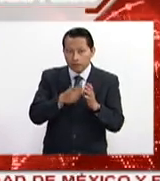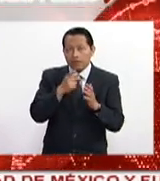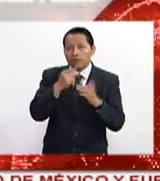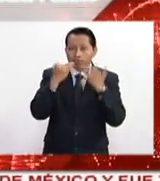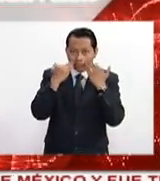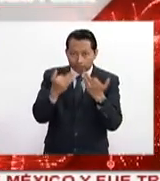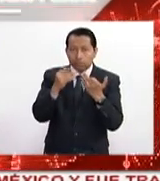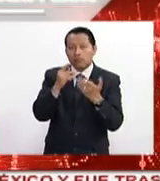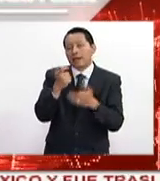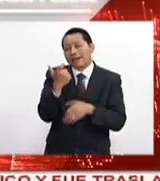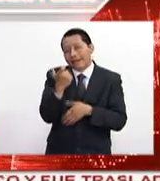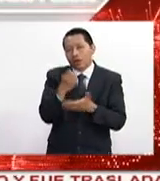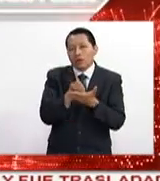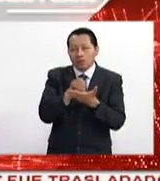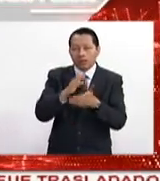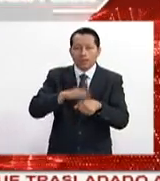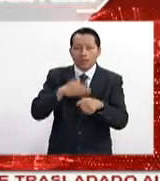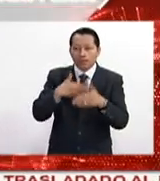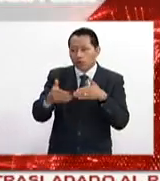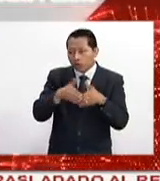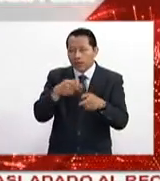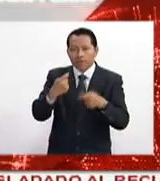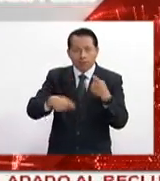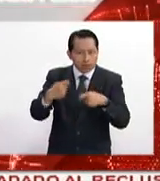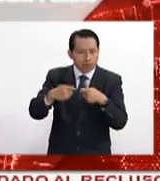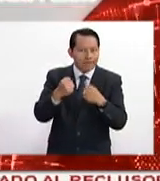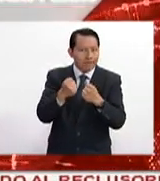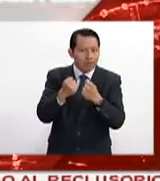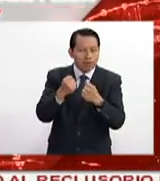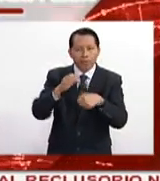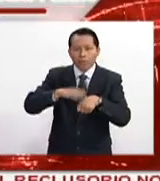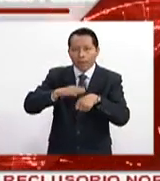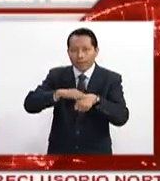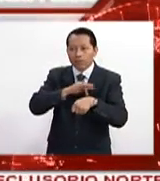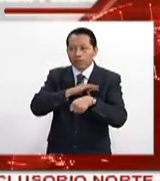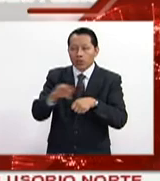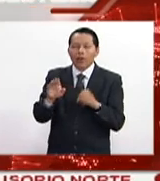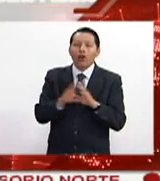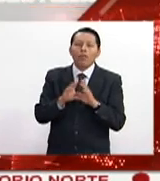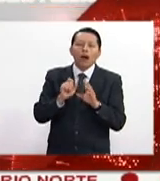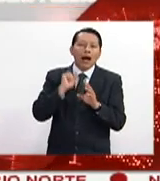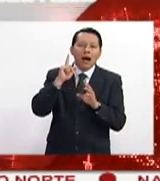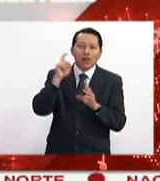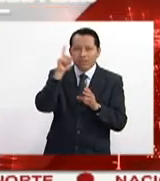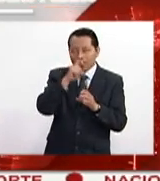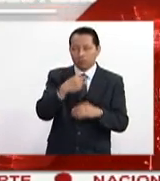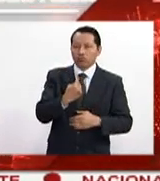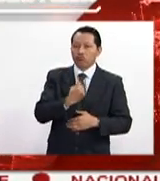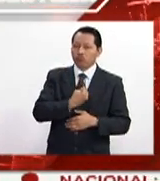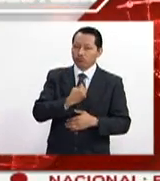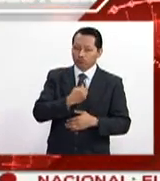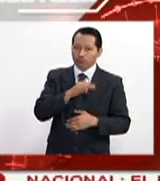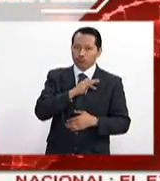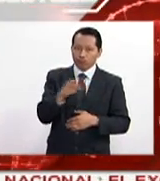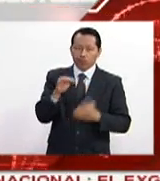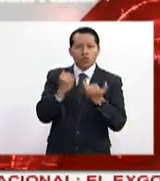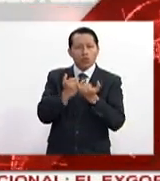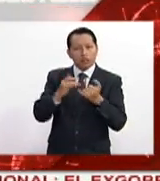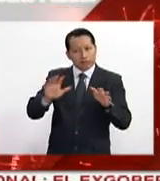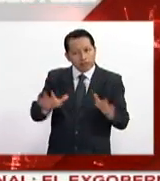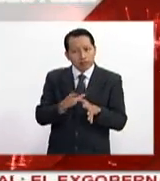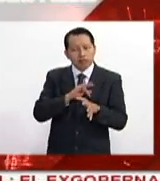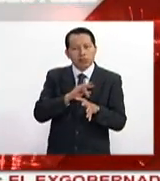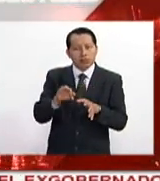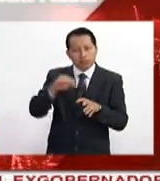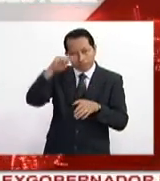viendo es una economía más moderna, más flexible, más fuerte, con más capacidad de resistir y que tiene muchos motores que nos permiten